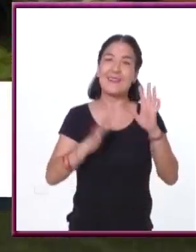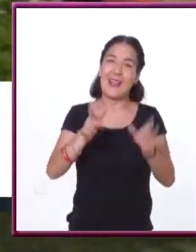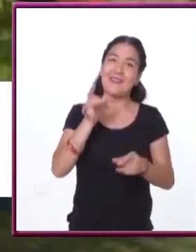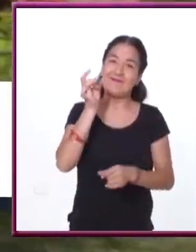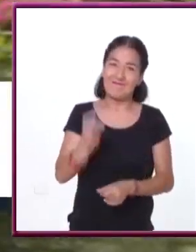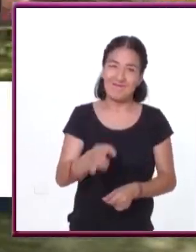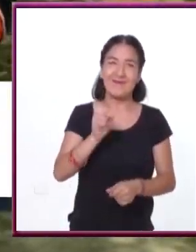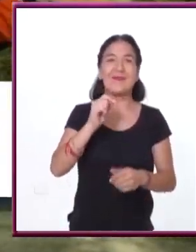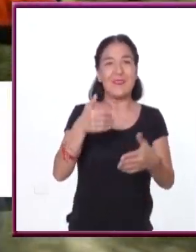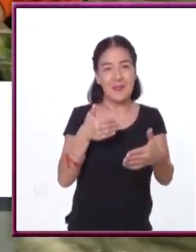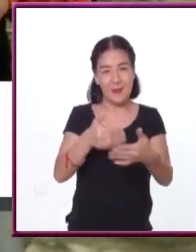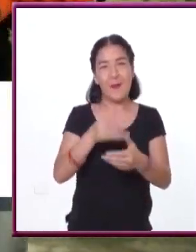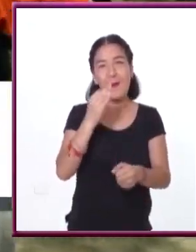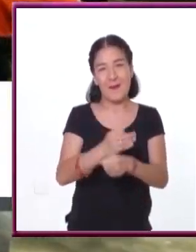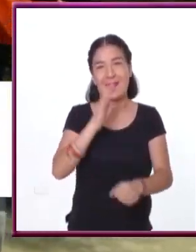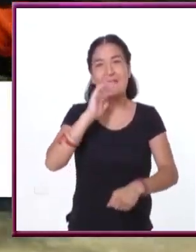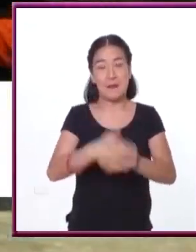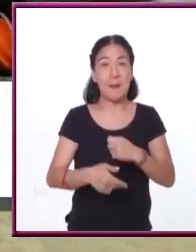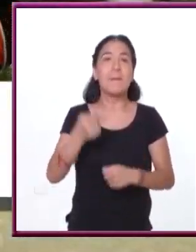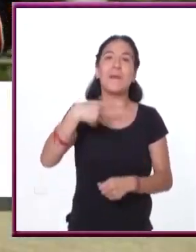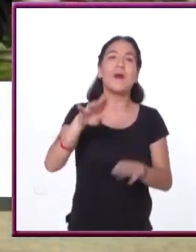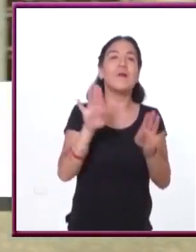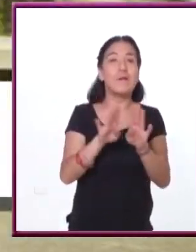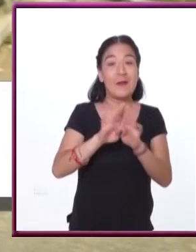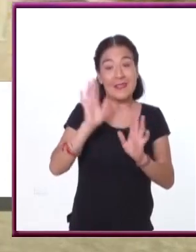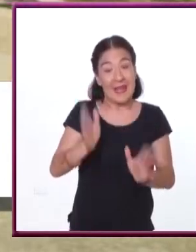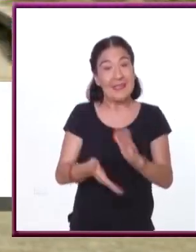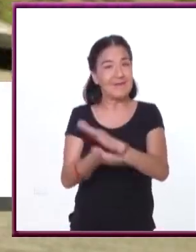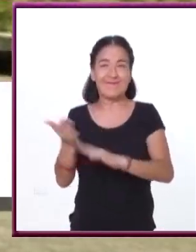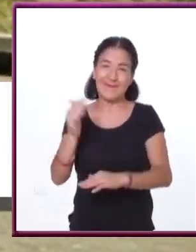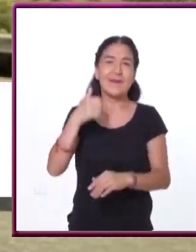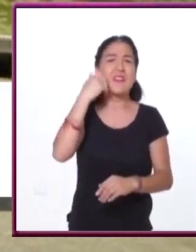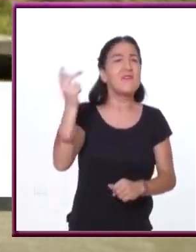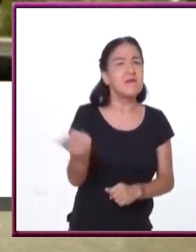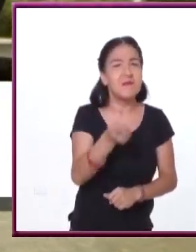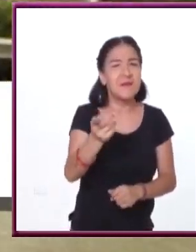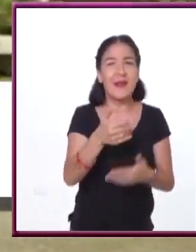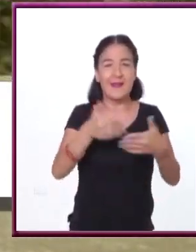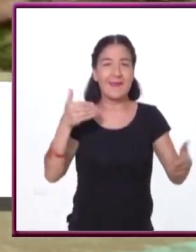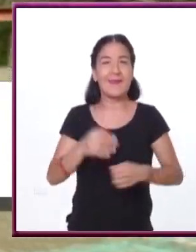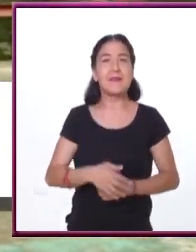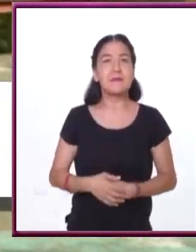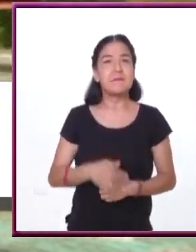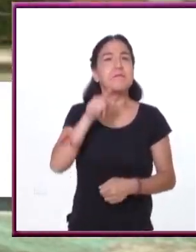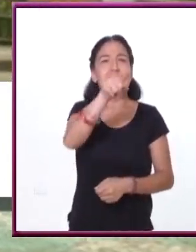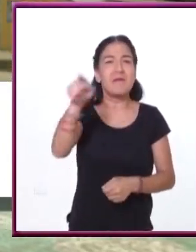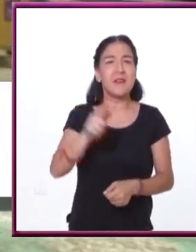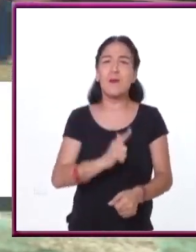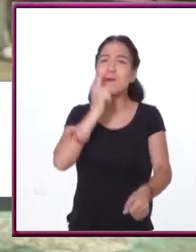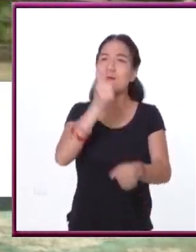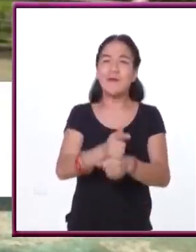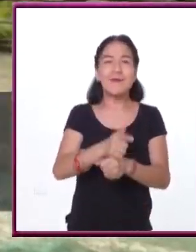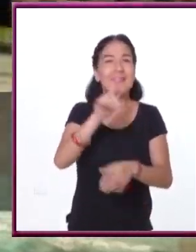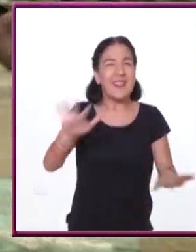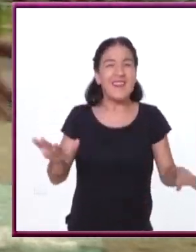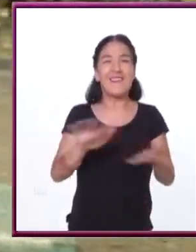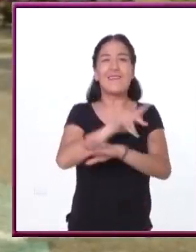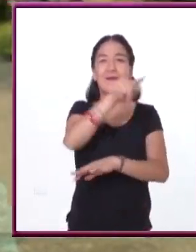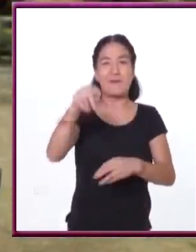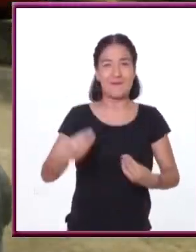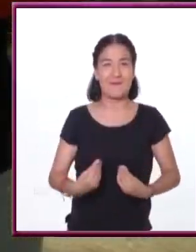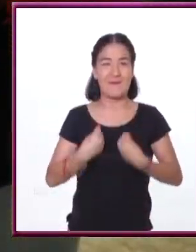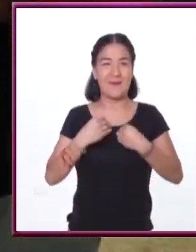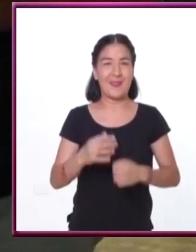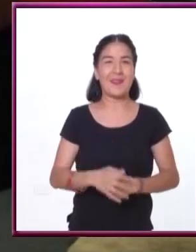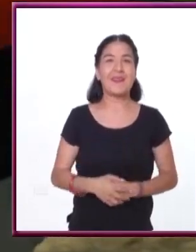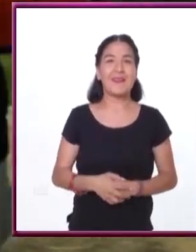estamos llegando al final de este capítulo. Pero no nos queremos despedir sin antes preguntarles, ¿qué descubrimiento cambió tu vida?